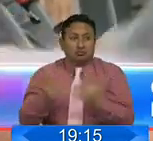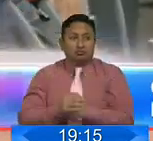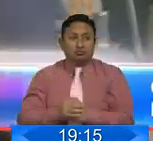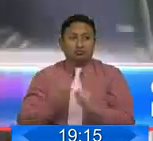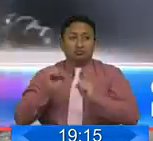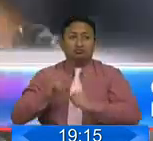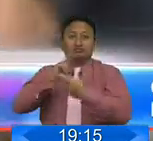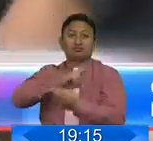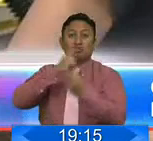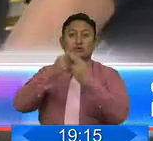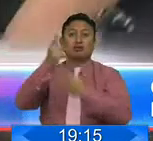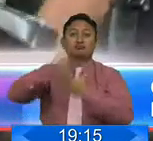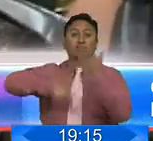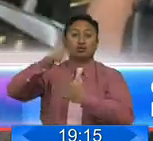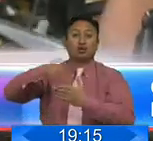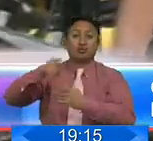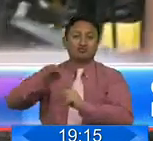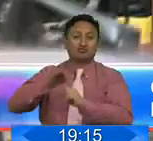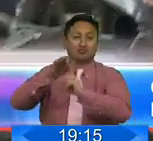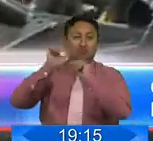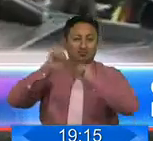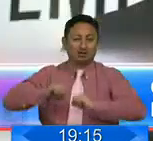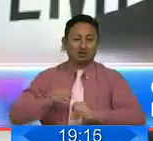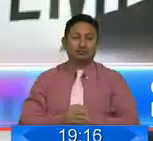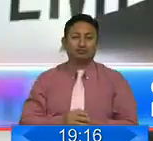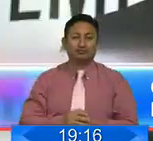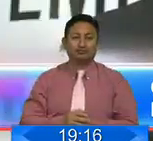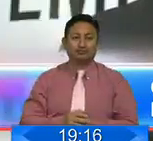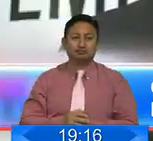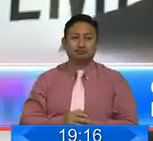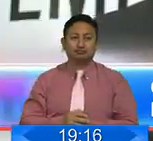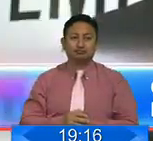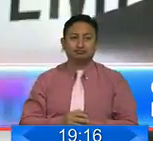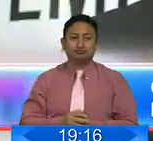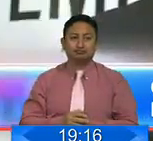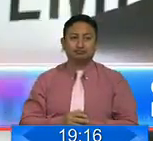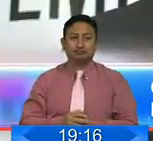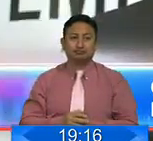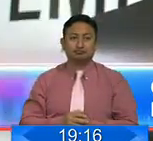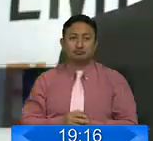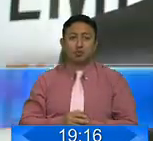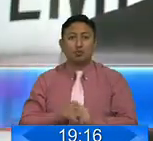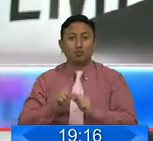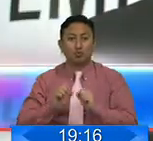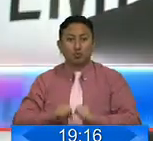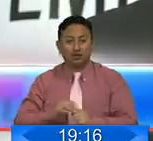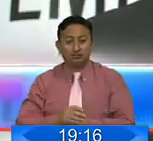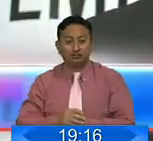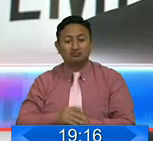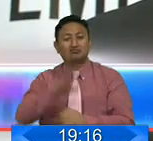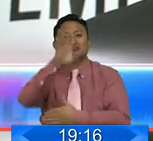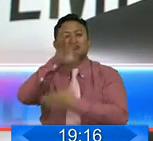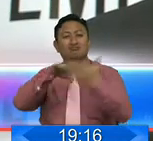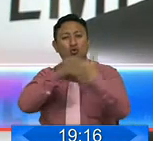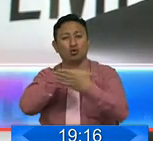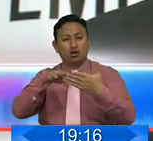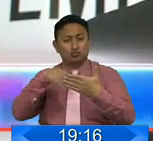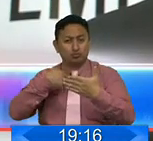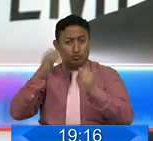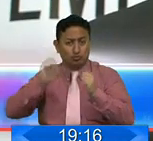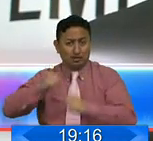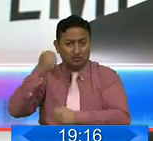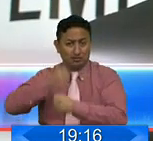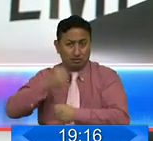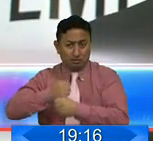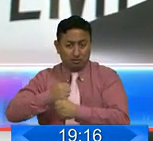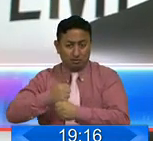en la reforma de contratación especial para emprendimientos. Creo que podamos mejorar los horarios en los que se